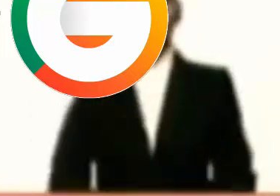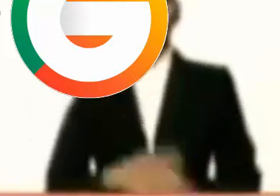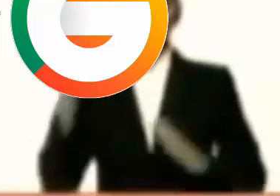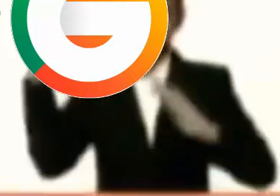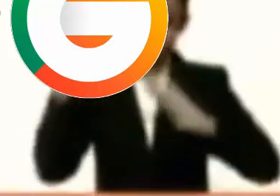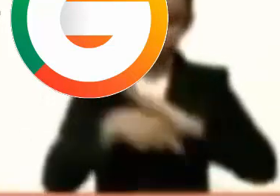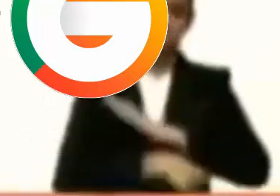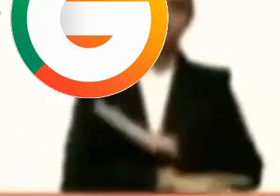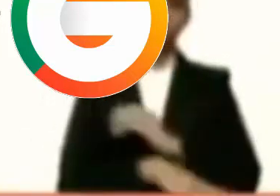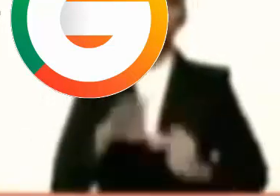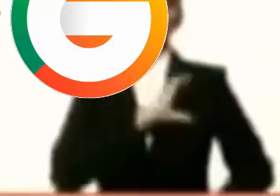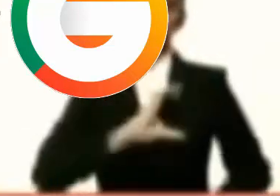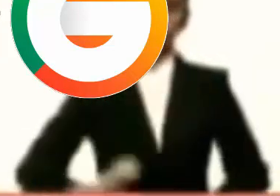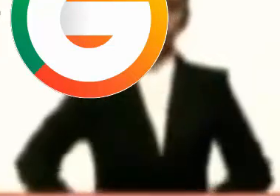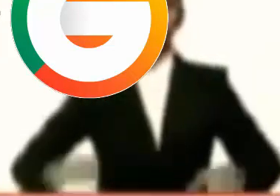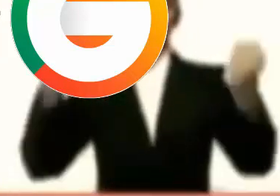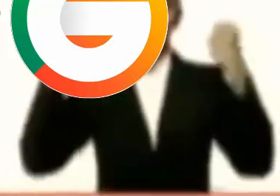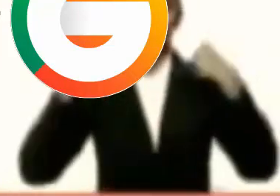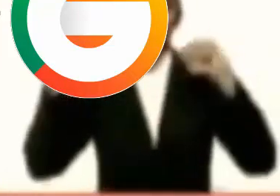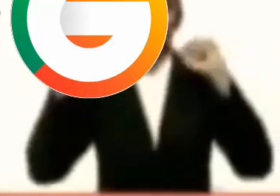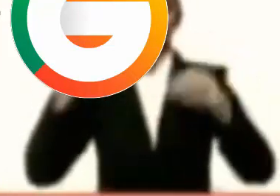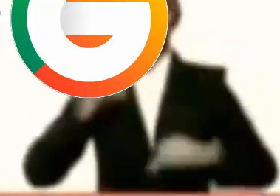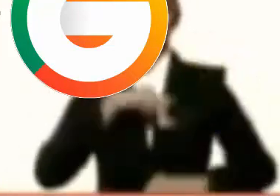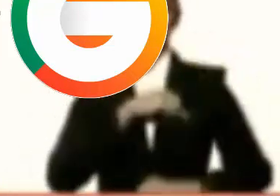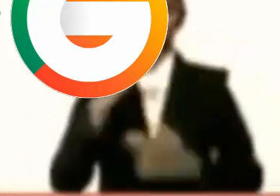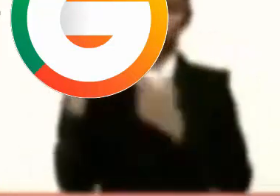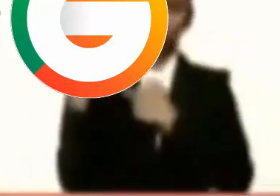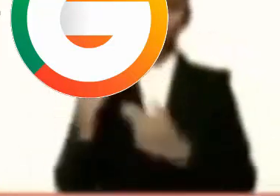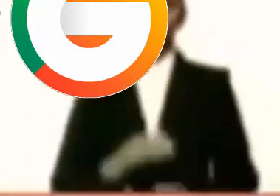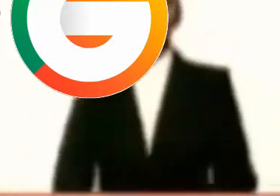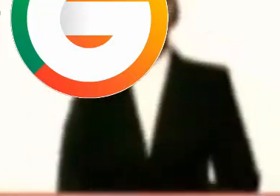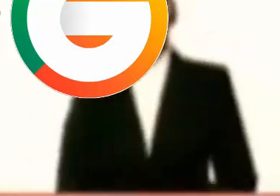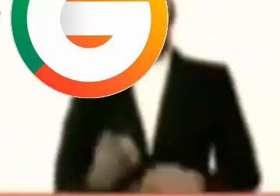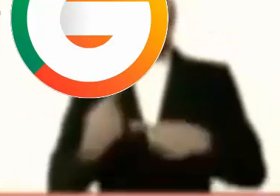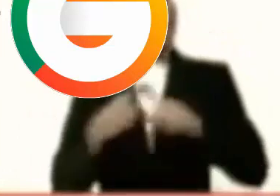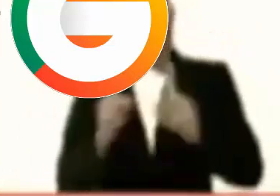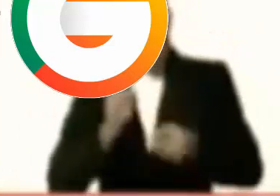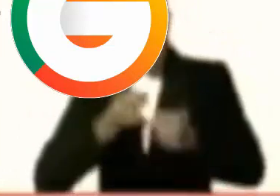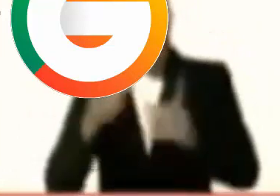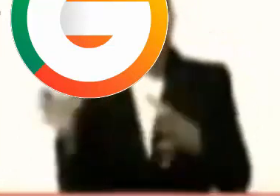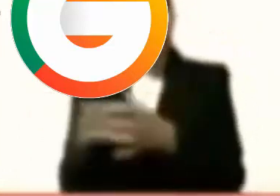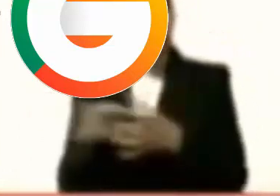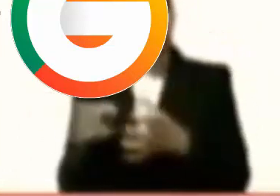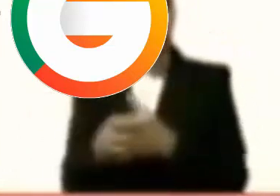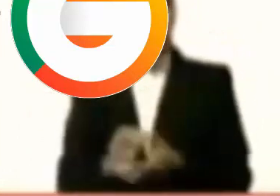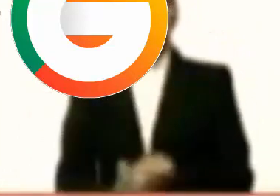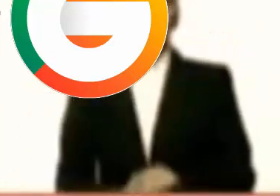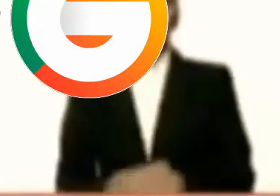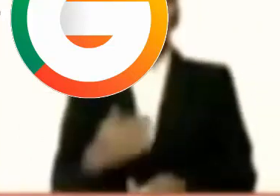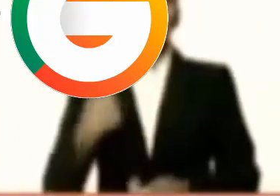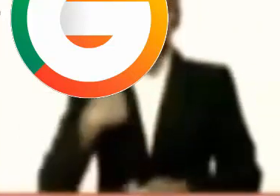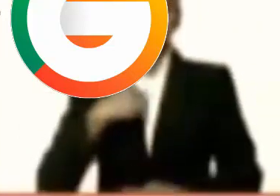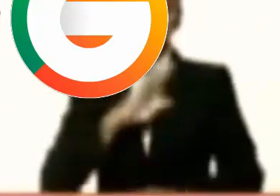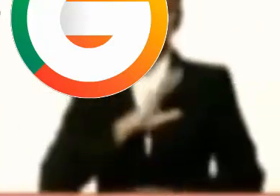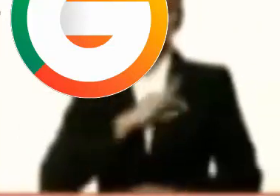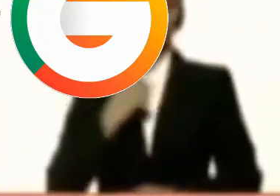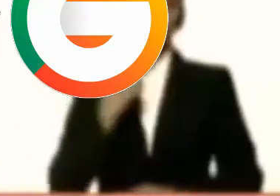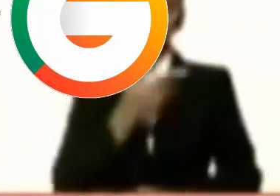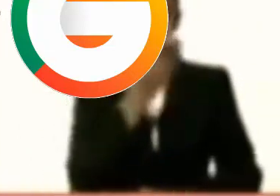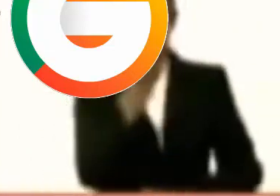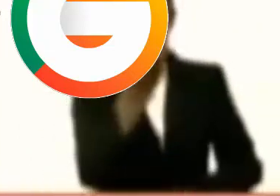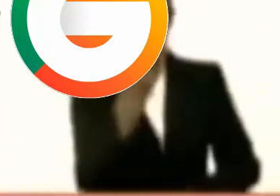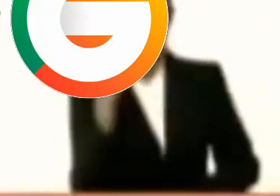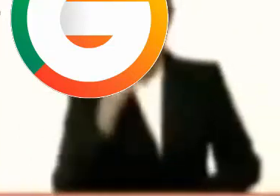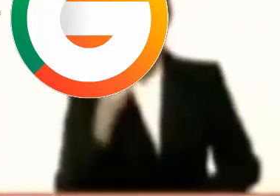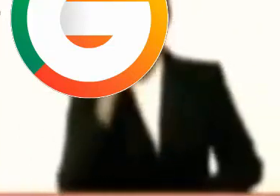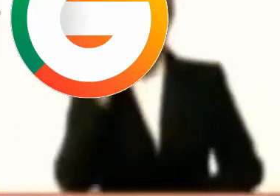profundo de cristianos practicantes que somos. Pero sé que hay grupos, y tengo que decírselo a ustedes,